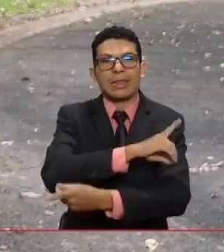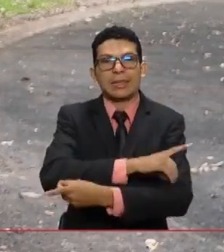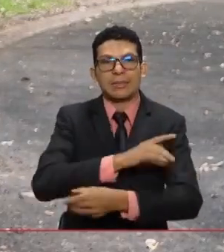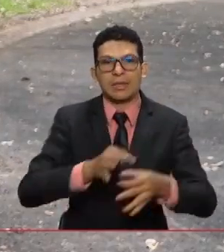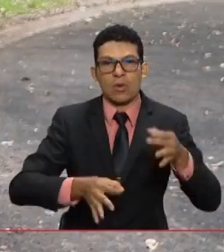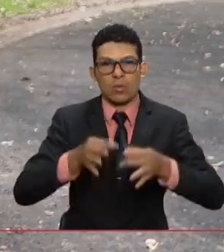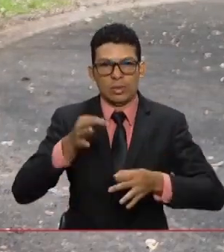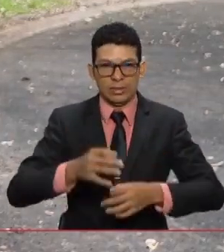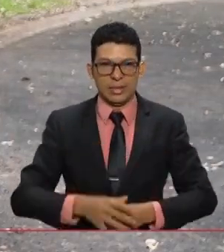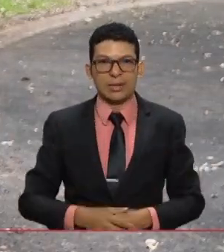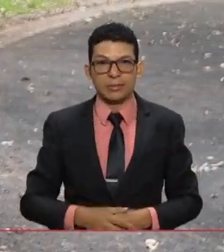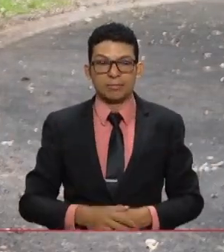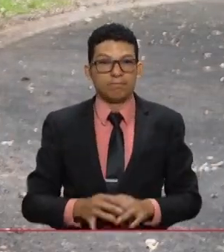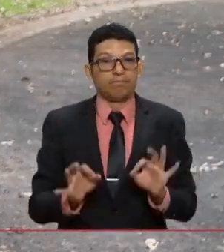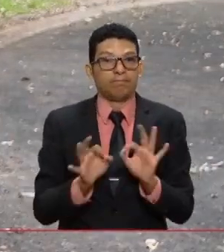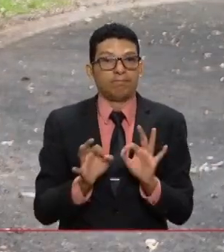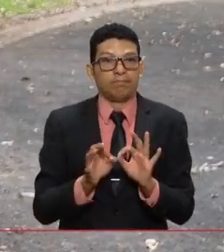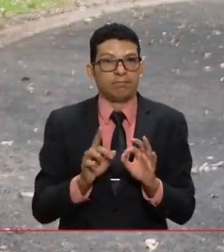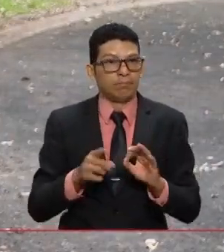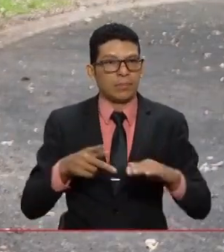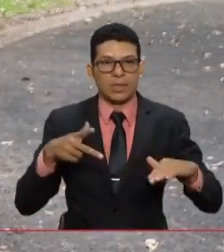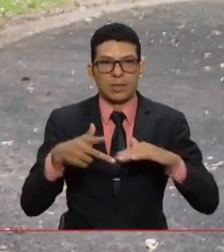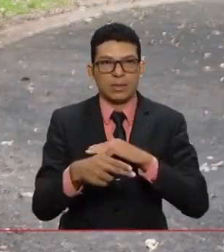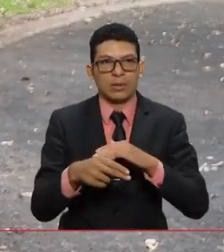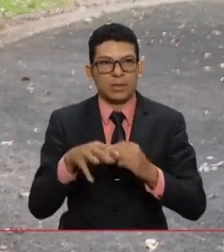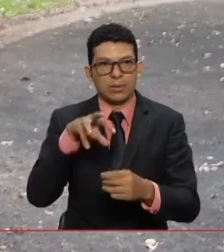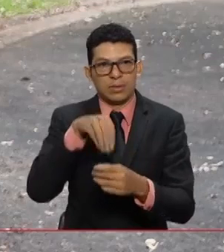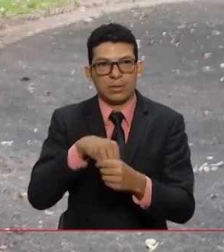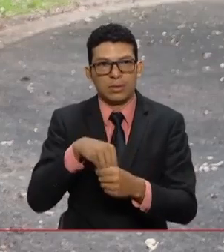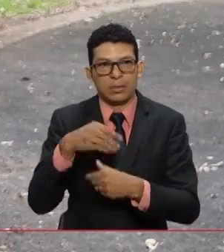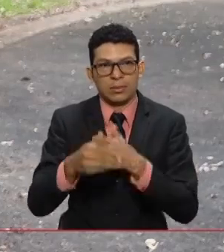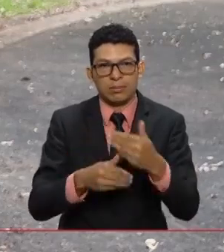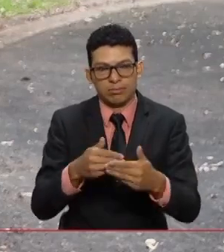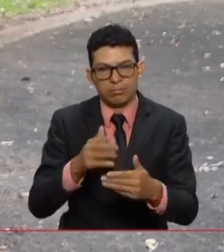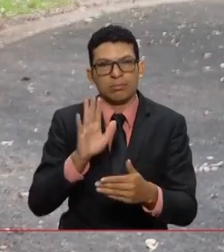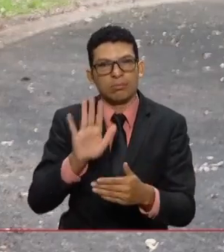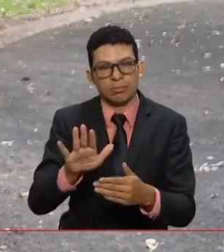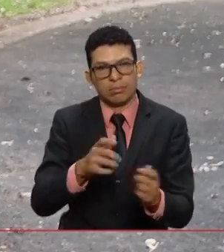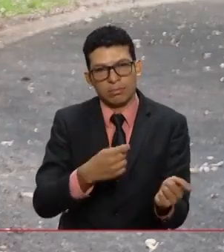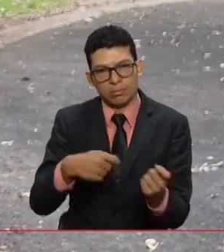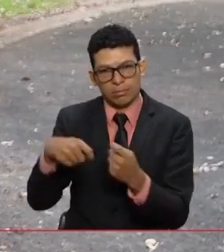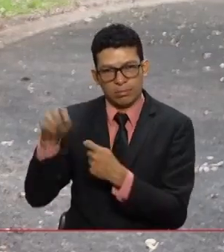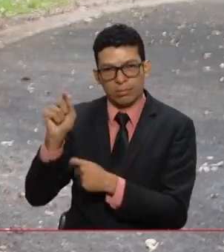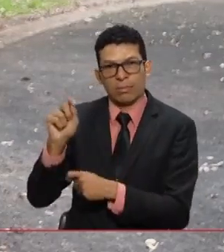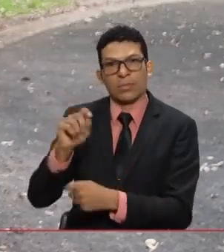y sencillamente pues cese con el trámite interno y remita la actuación ante la